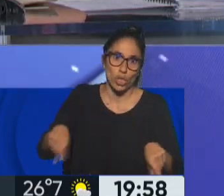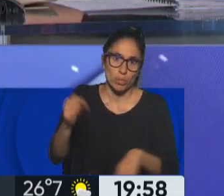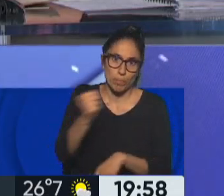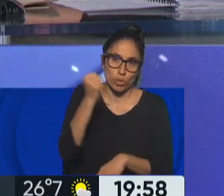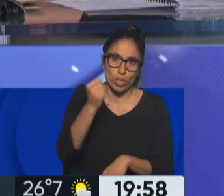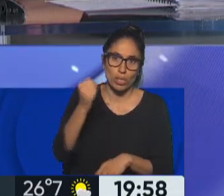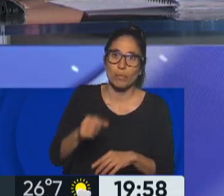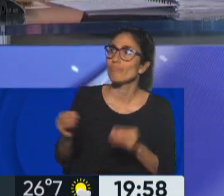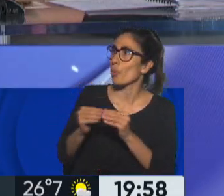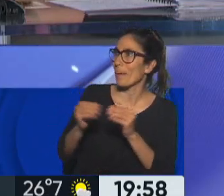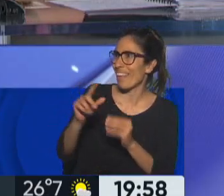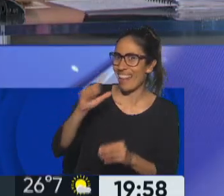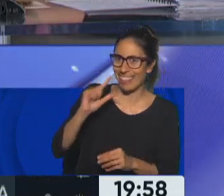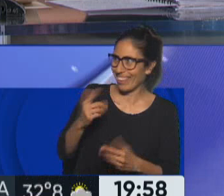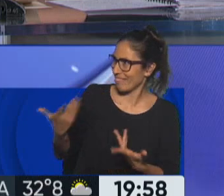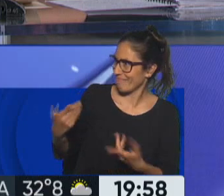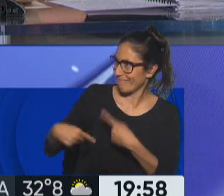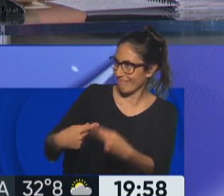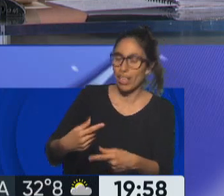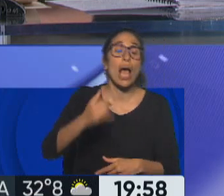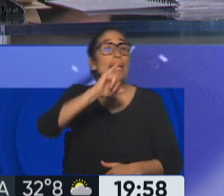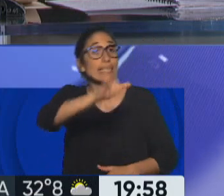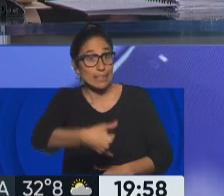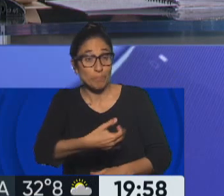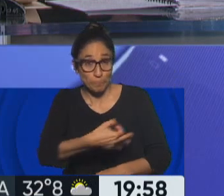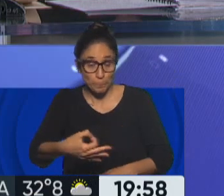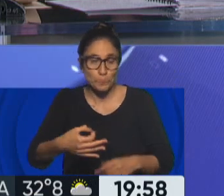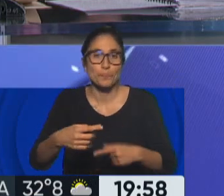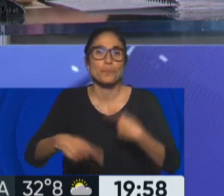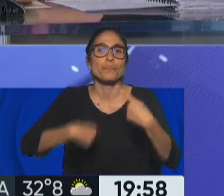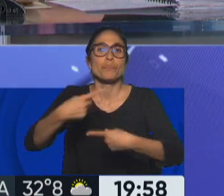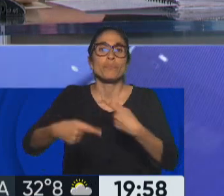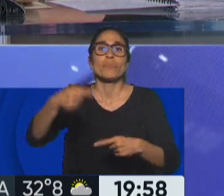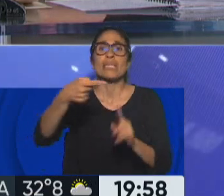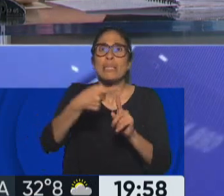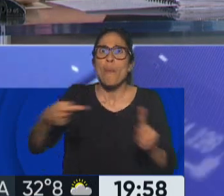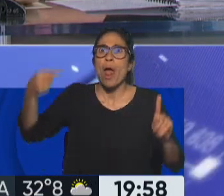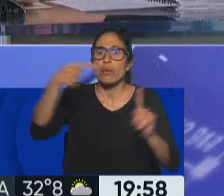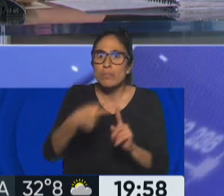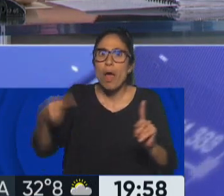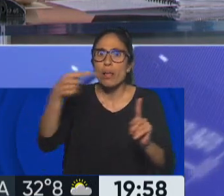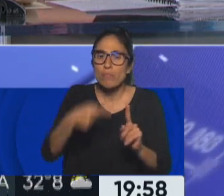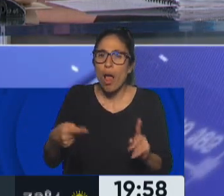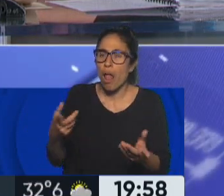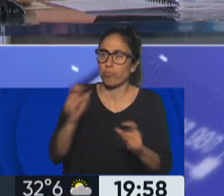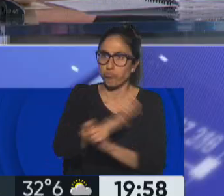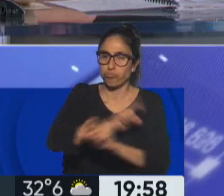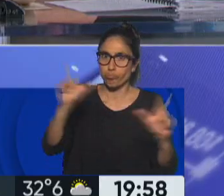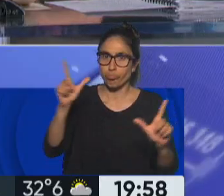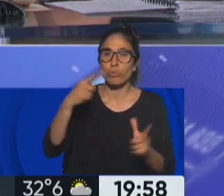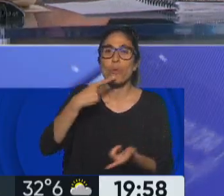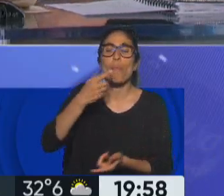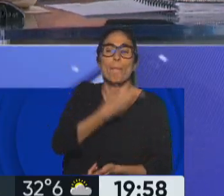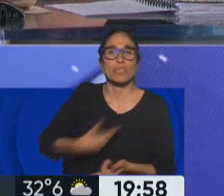Leti. Sí, lo que pasó esta semana es que sorprendió, digamos, a todo el mundo, la decisión del presidente de Corea del